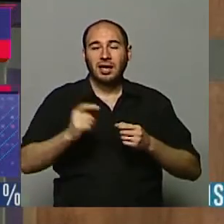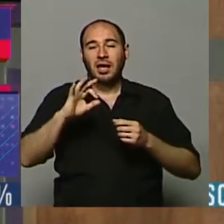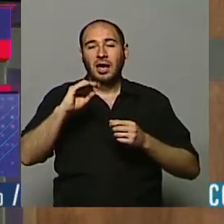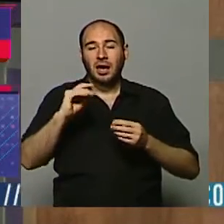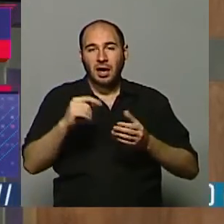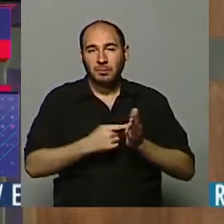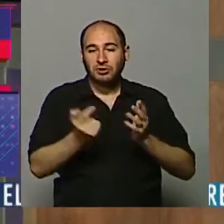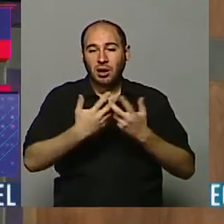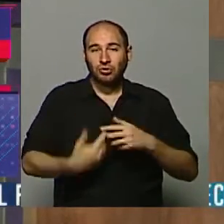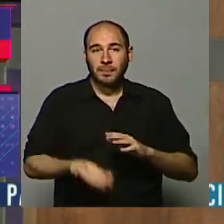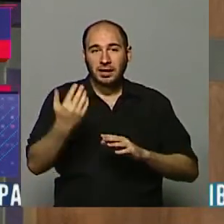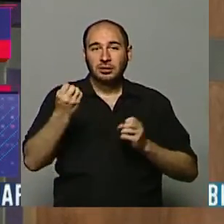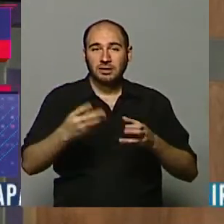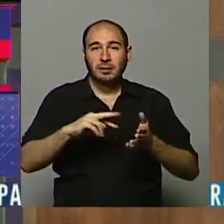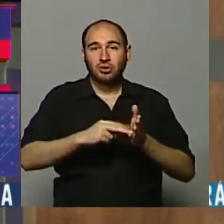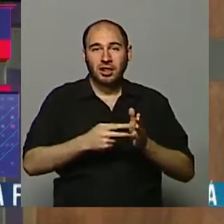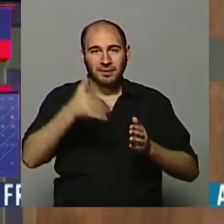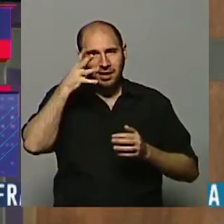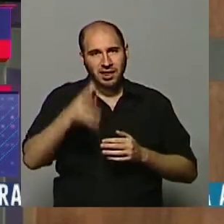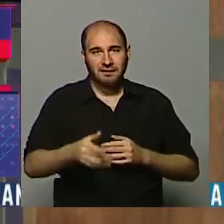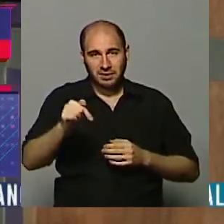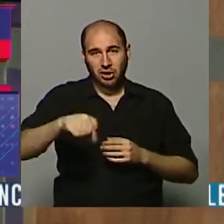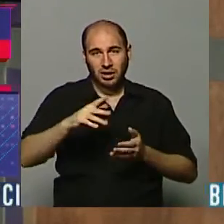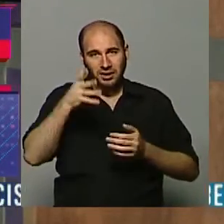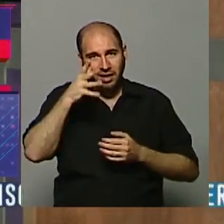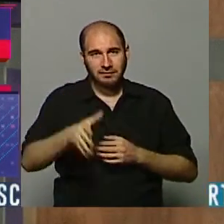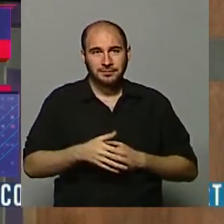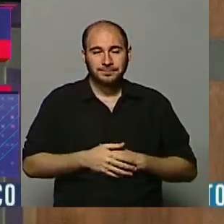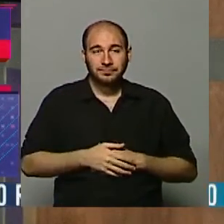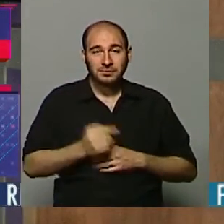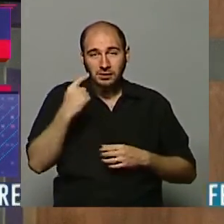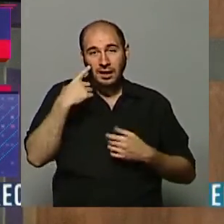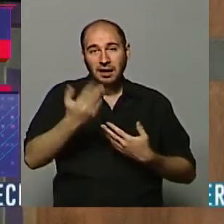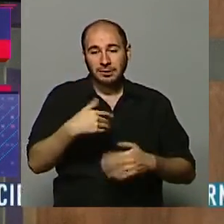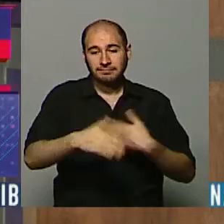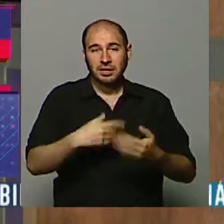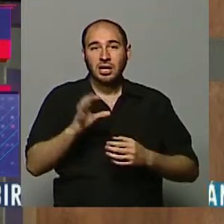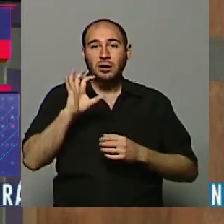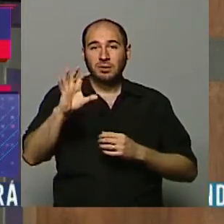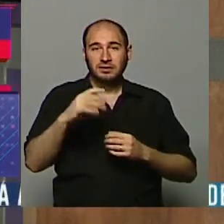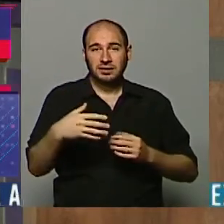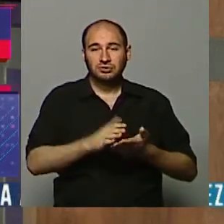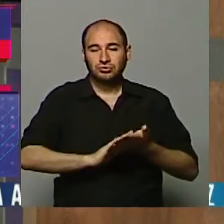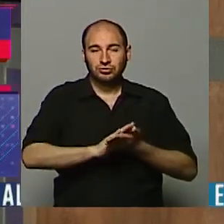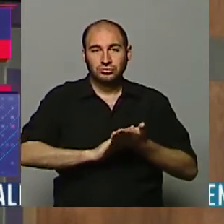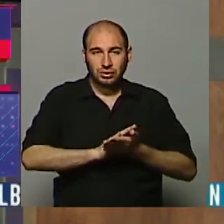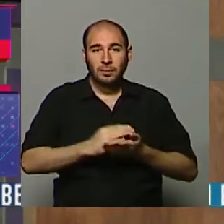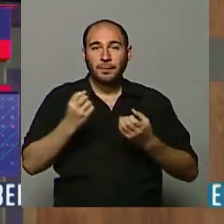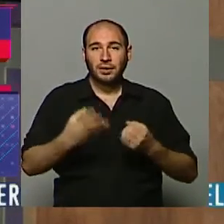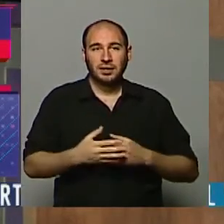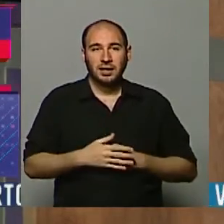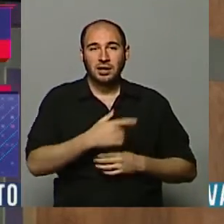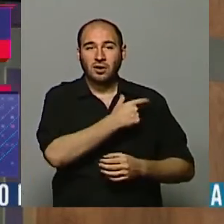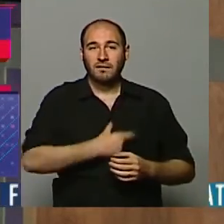cláusula gatillo porque nos encontramos en un problema sumamente grave ahora. Habrá que ver de qué manera la provincia logra destrabar esto, porque